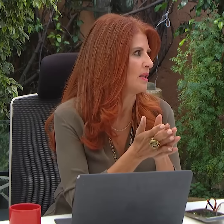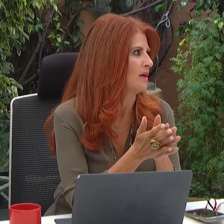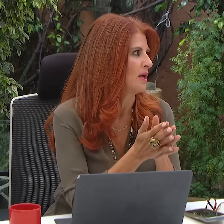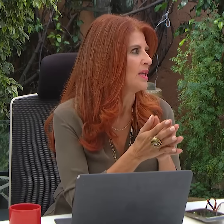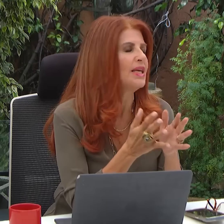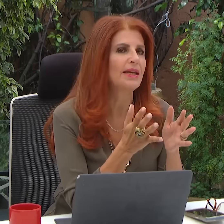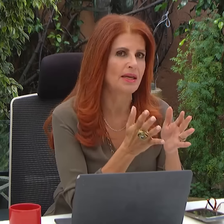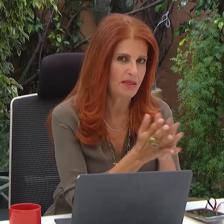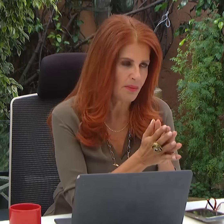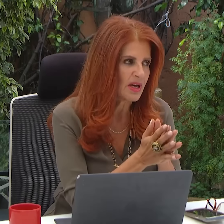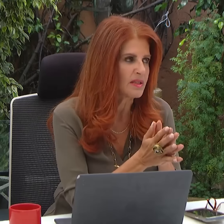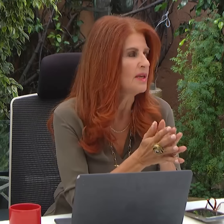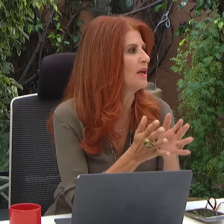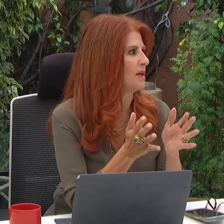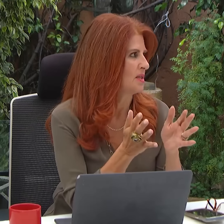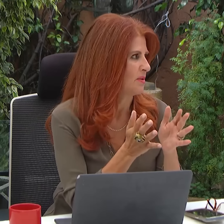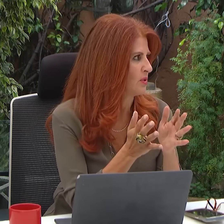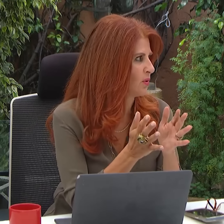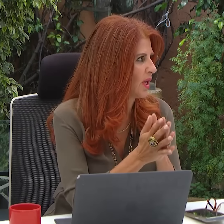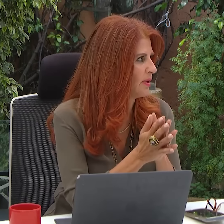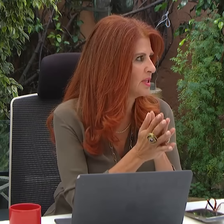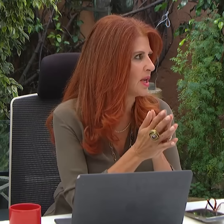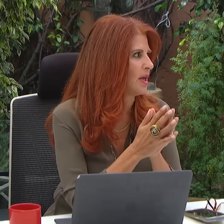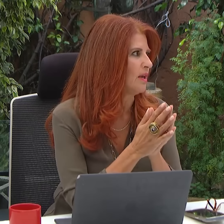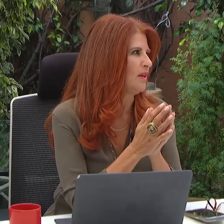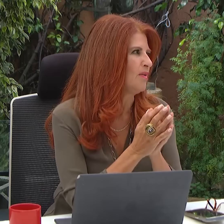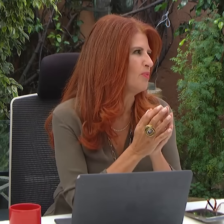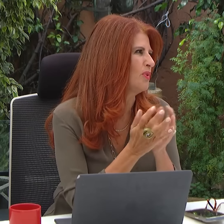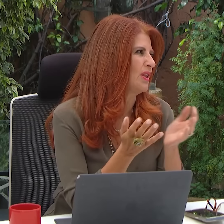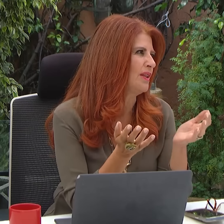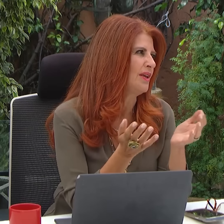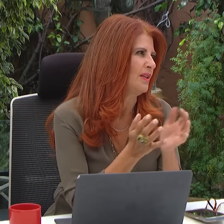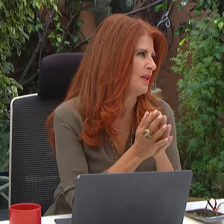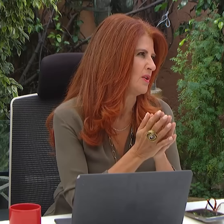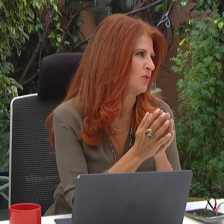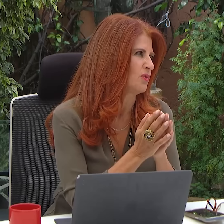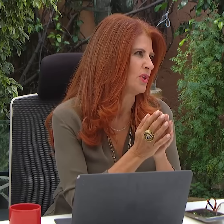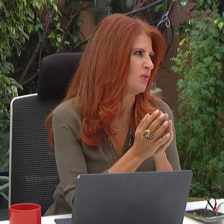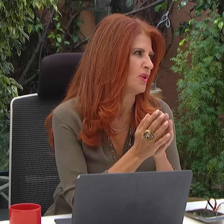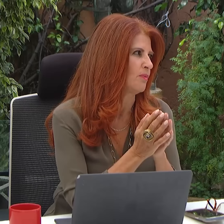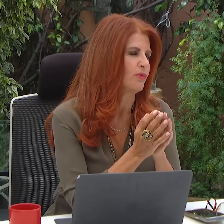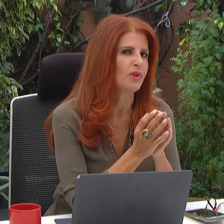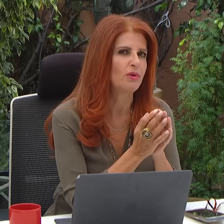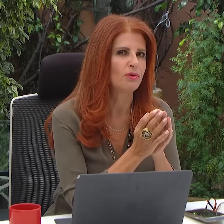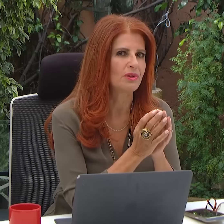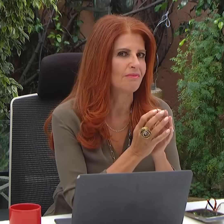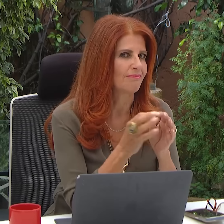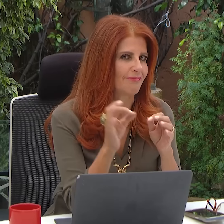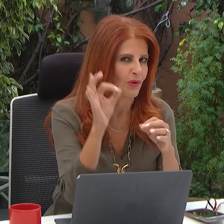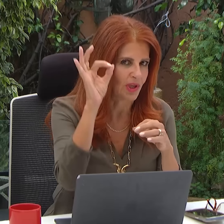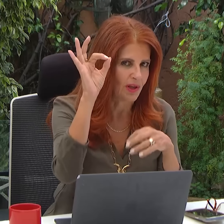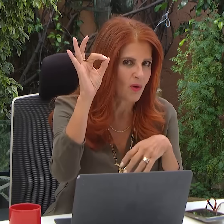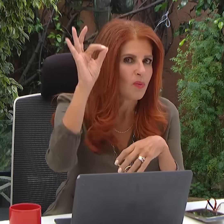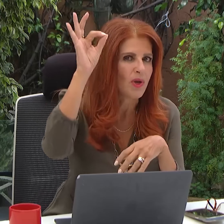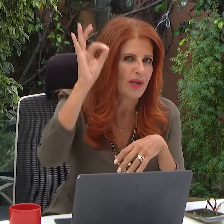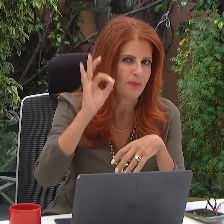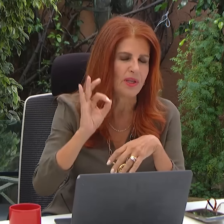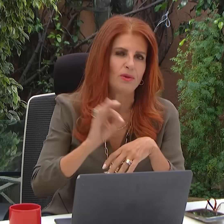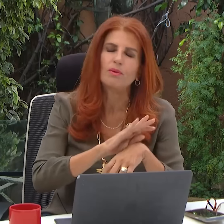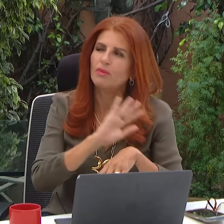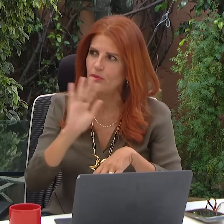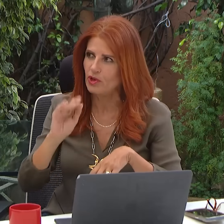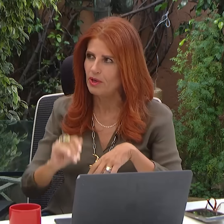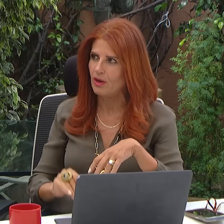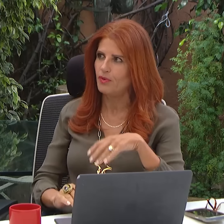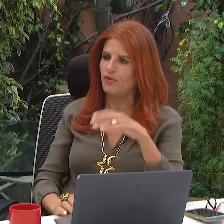propaganda se basa y en qué se basó y que te diga a ti esto siendo que pues ellos lo tienen como el